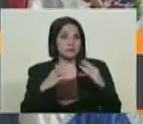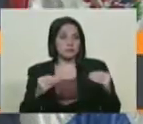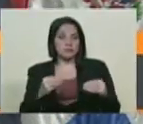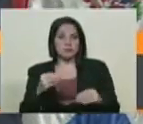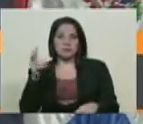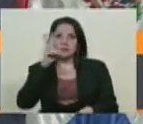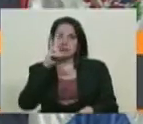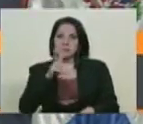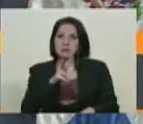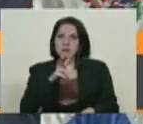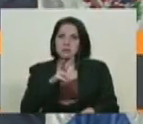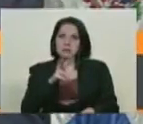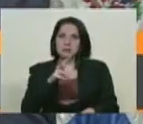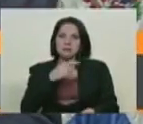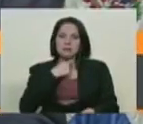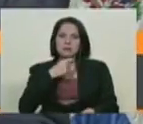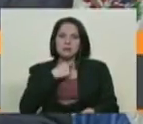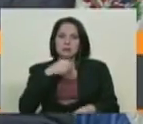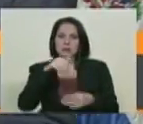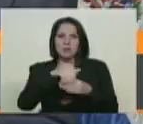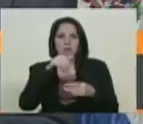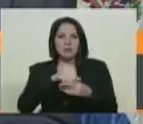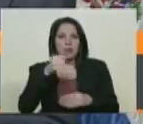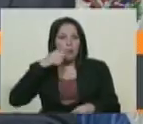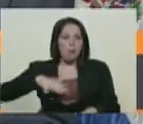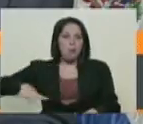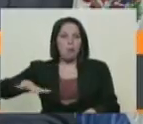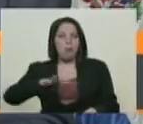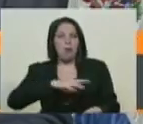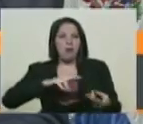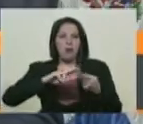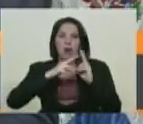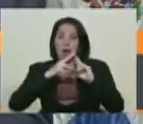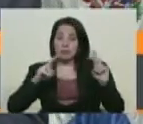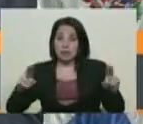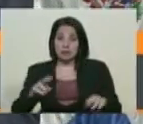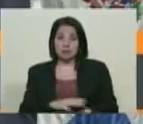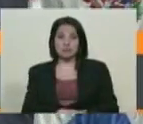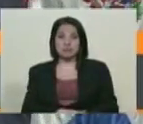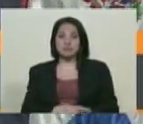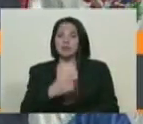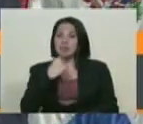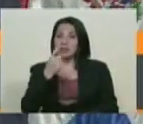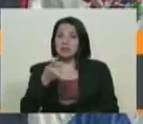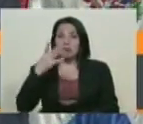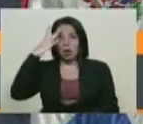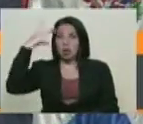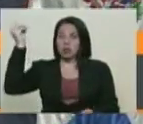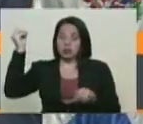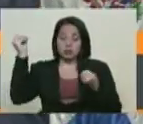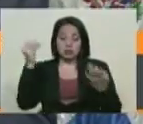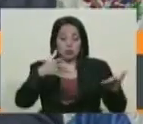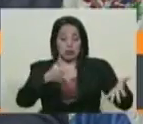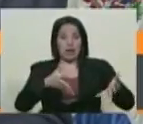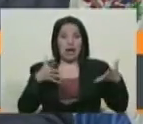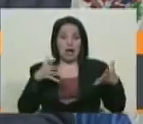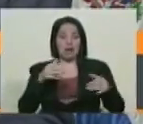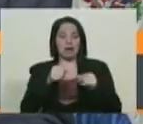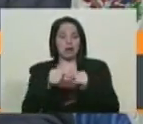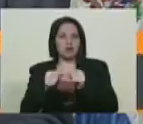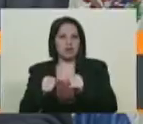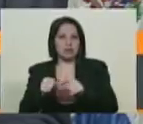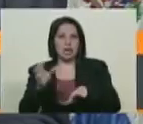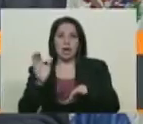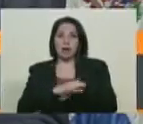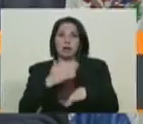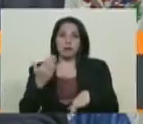votar y somos un pueblo pacífico. Y decimos que Dios concede victoria a la constancia